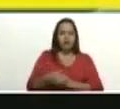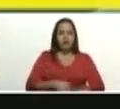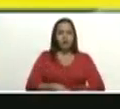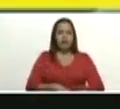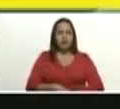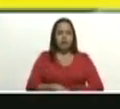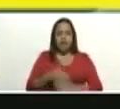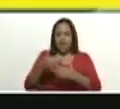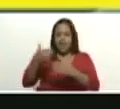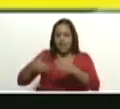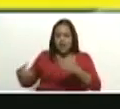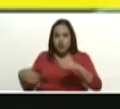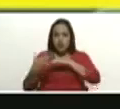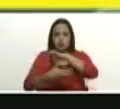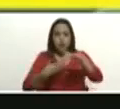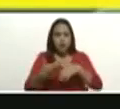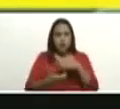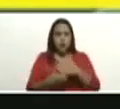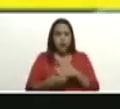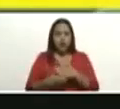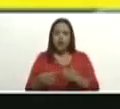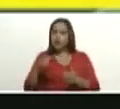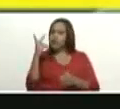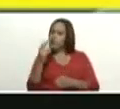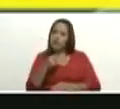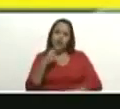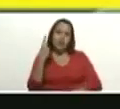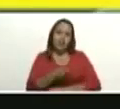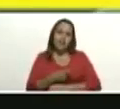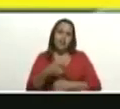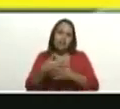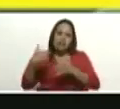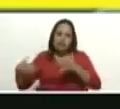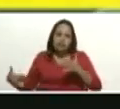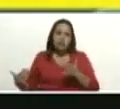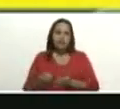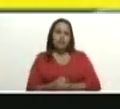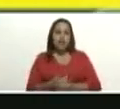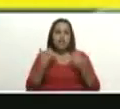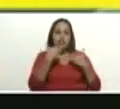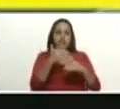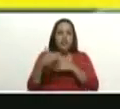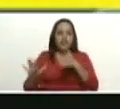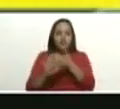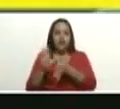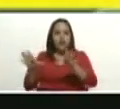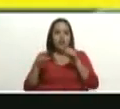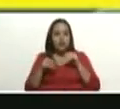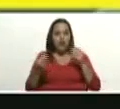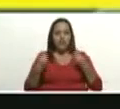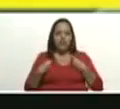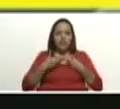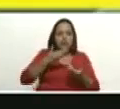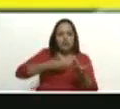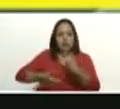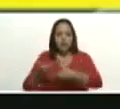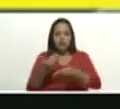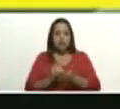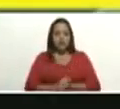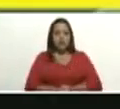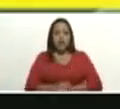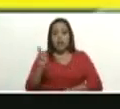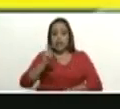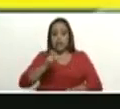el retroceso. No hay retroceso, no hay vuelta atrás en los niveles de tolerancia, de convivencia,